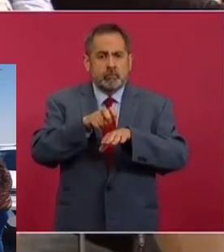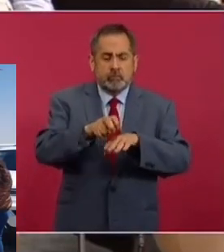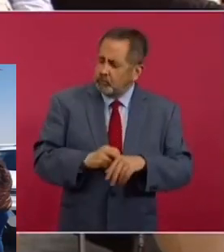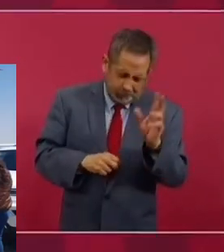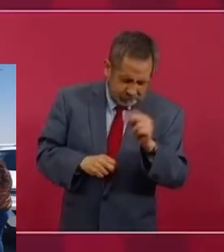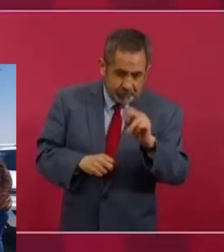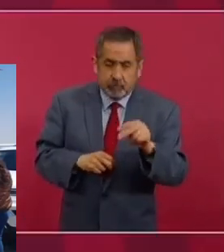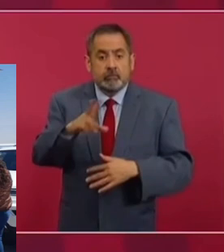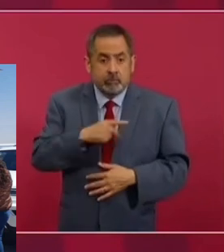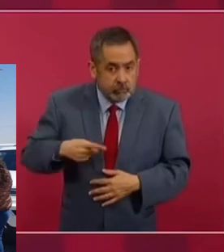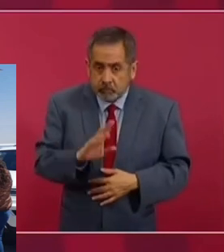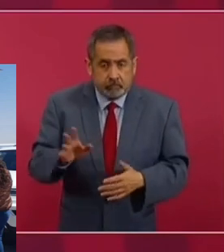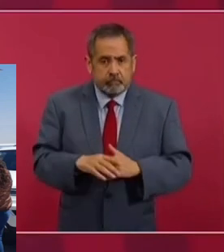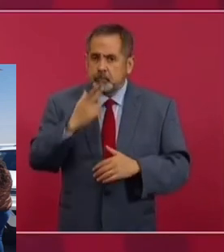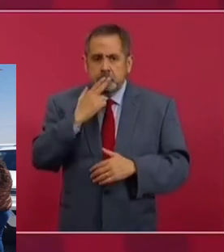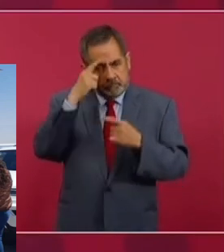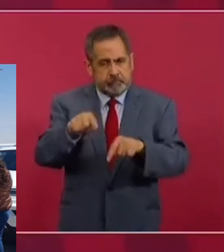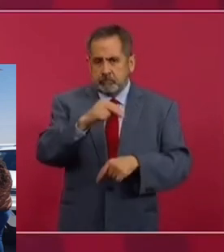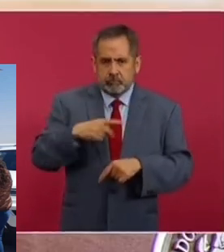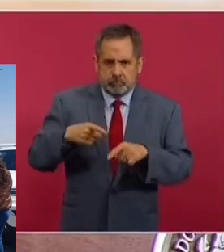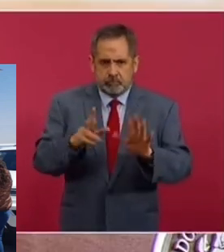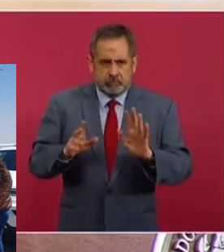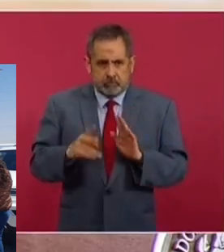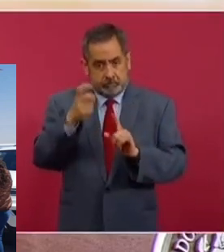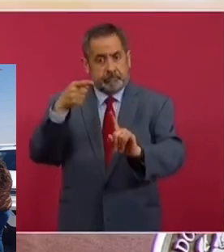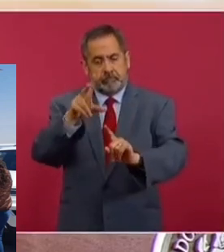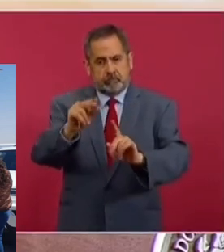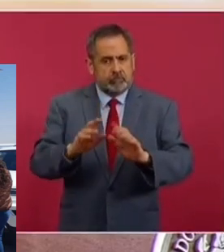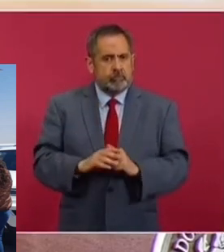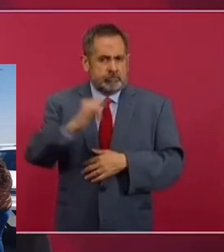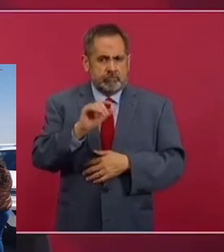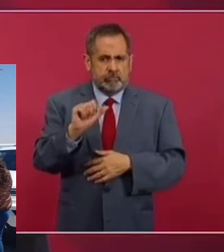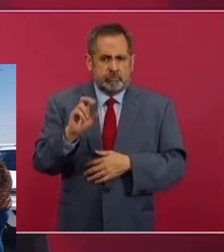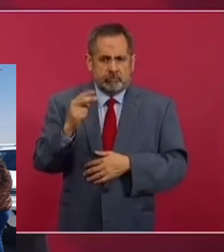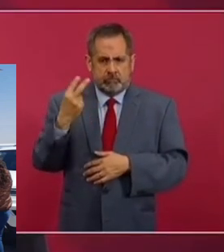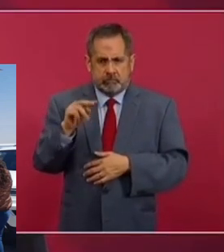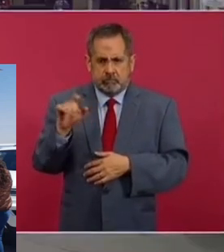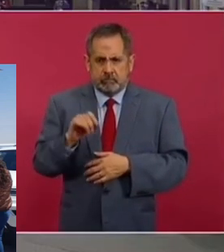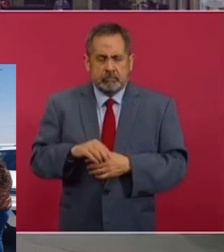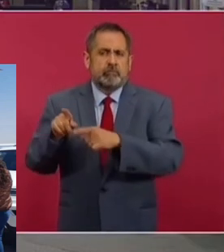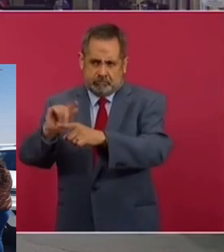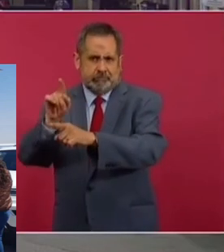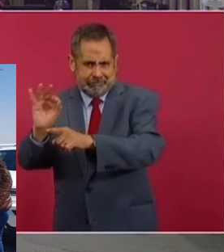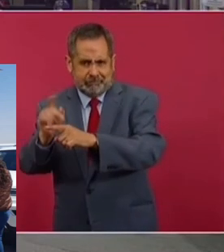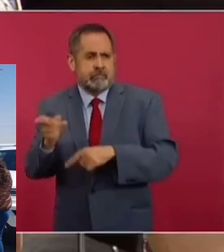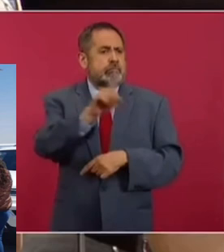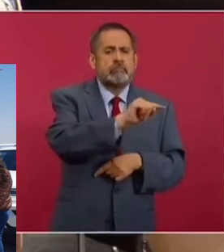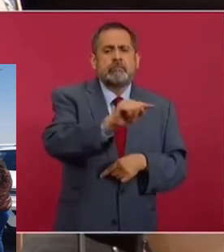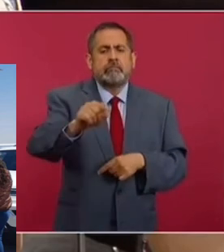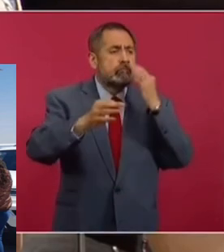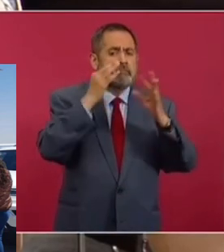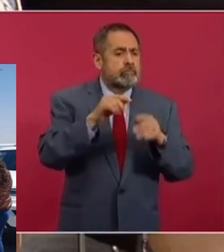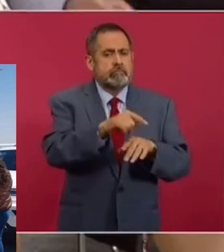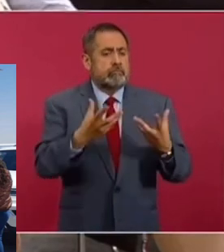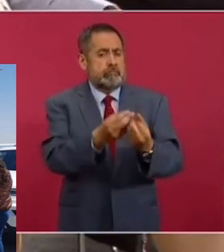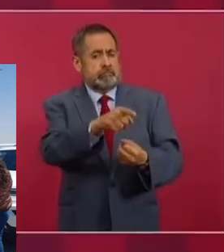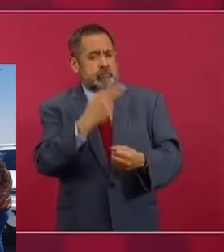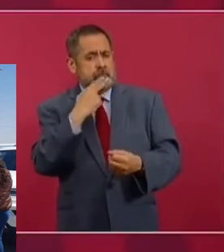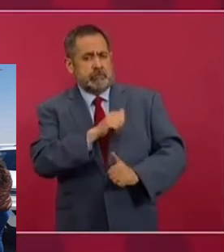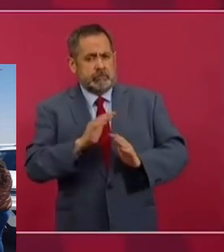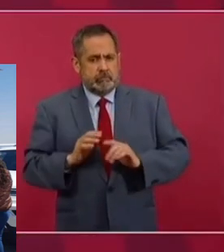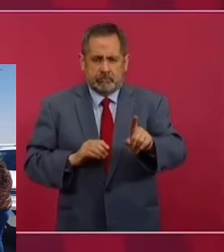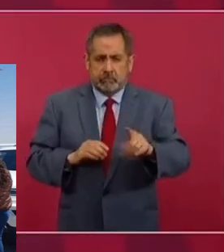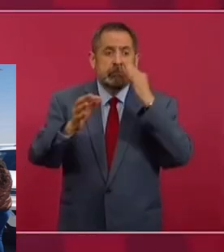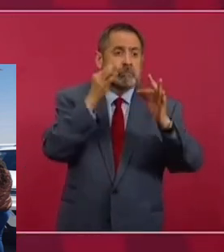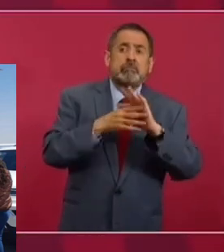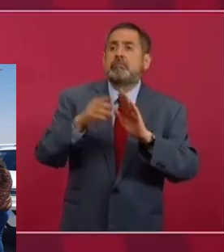fines? No, debe de ser utilizada para esos fines. Sí se utilizó. Usted en vuelo comercial, pero algunos de los que están promoviendo la revocación están en este tipo de aeronaves. No, pero no están promoviendo